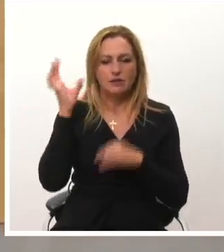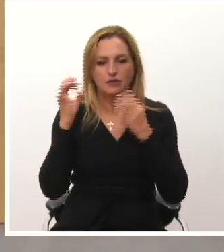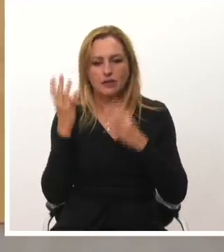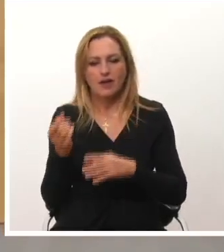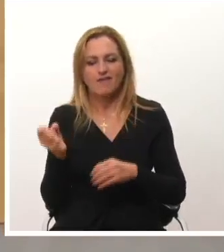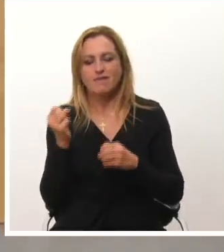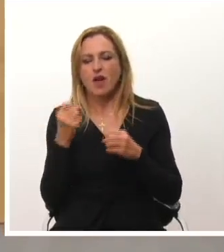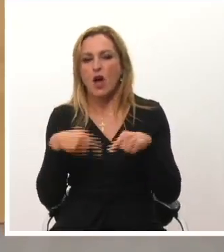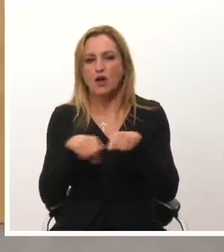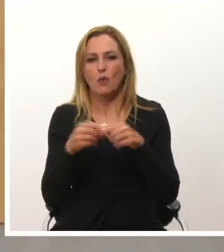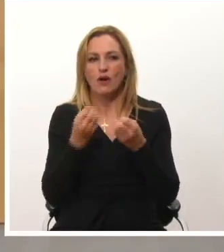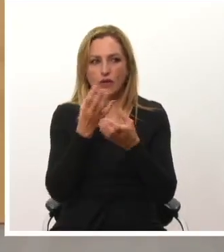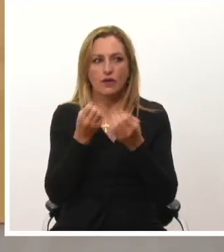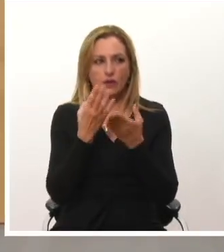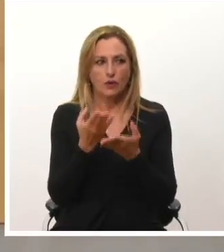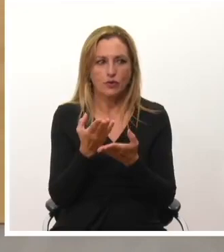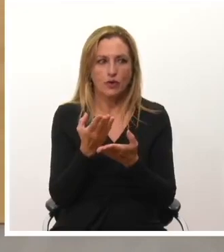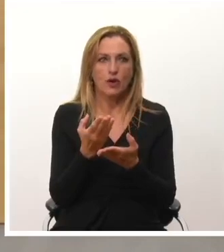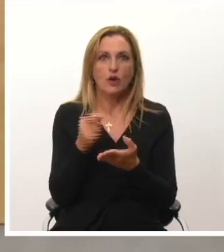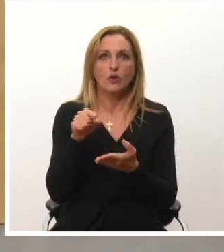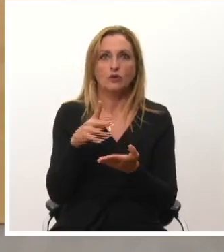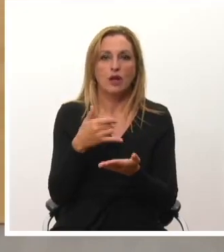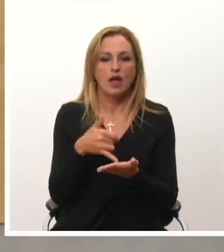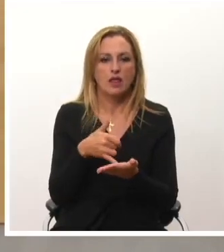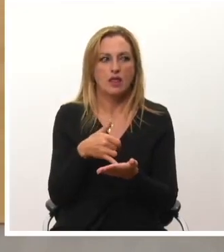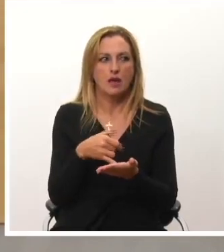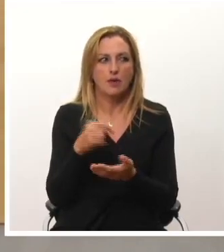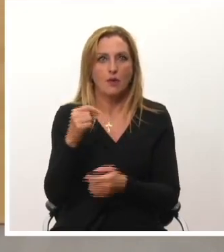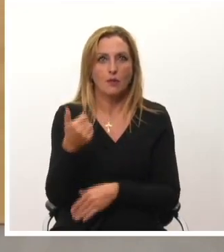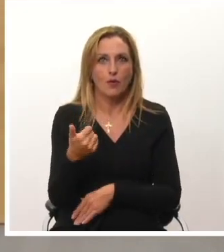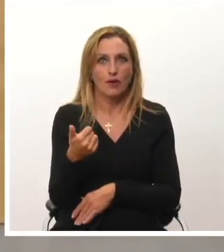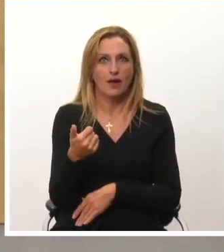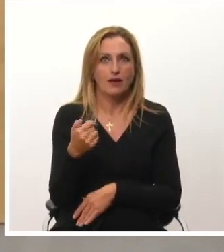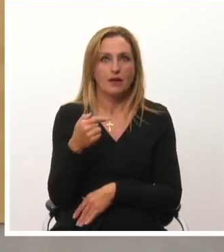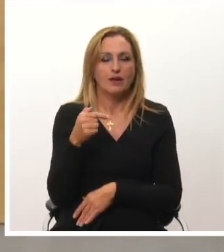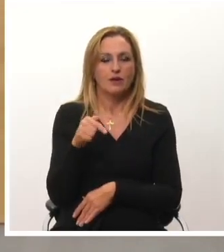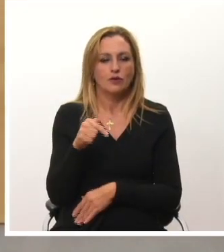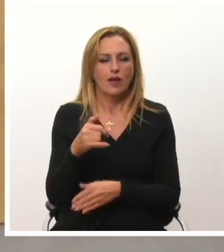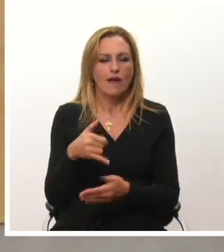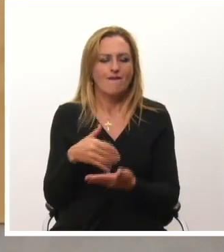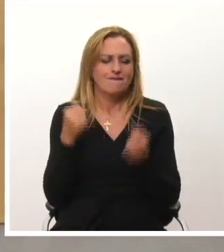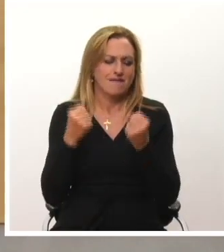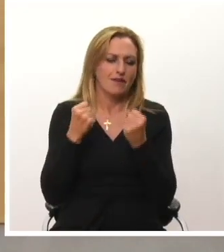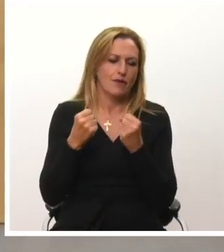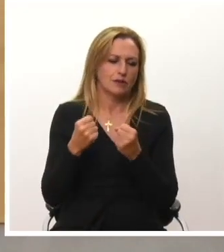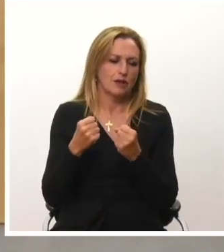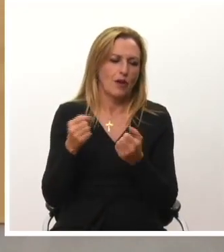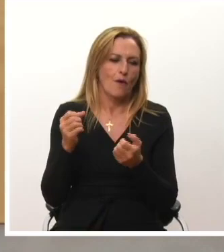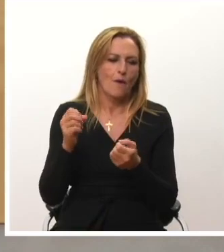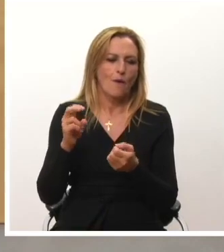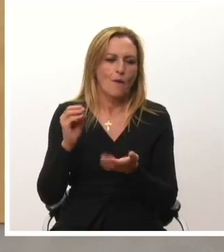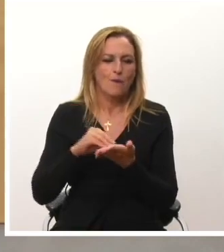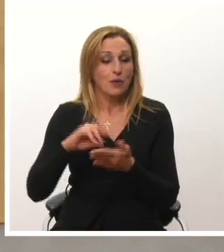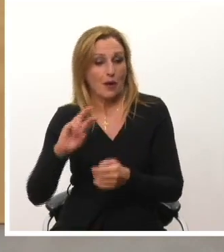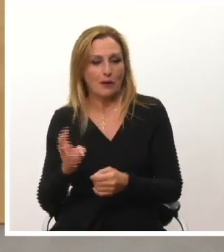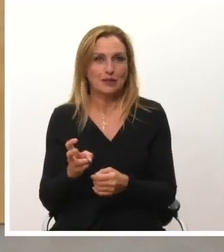mismos discursos Por cierto he estado muy flojo esta vez le ha faltado le ha faltado gancho otra vez está usted más y más no sé más